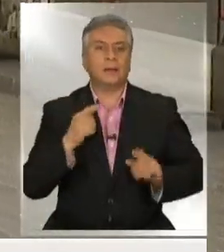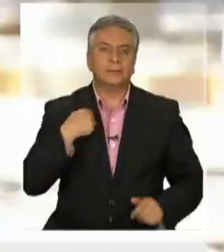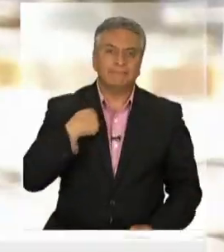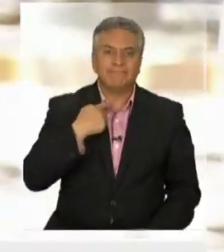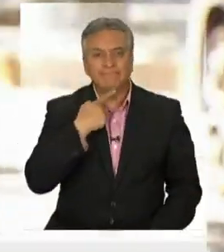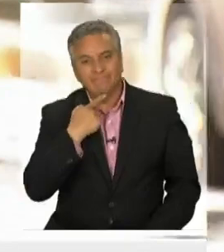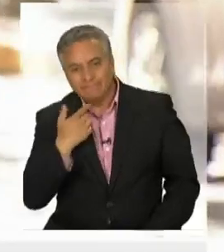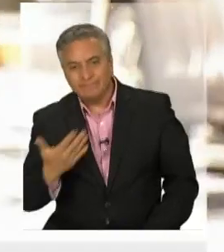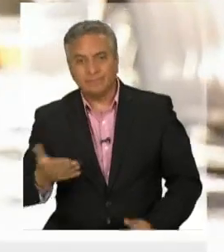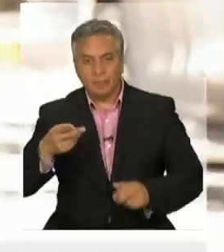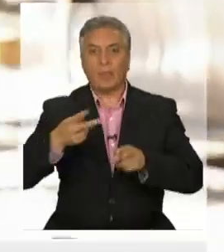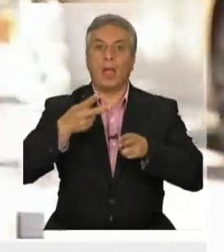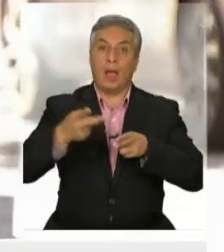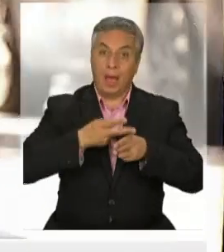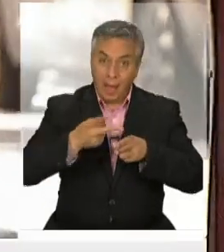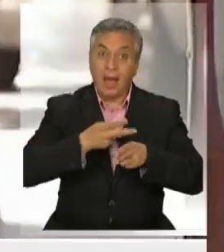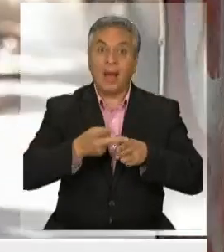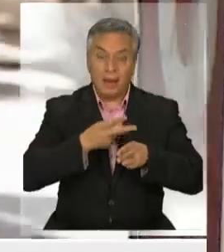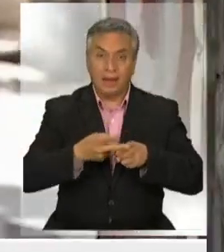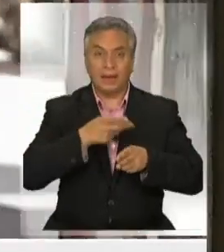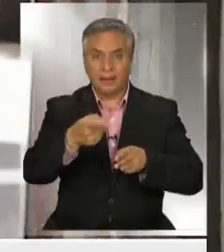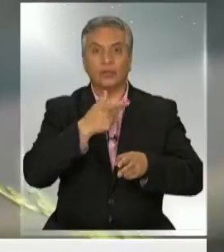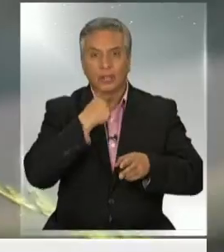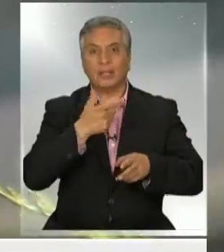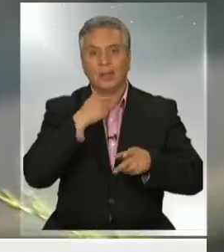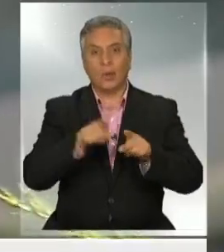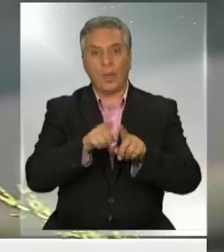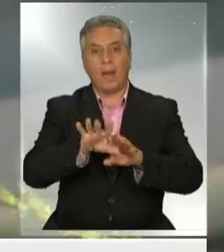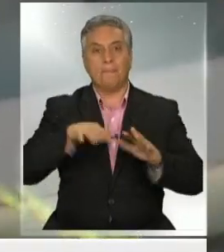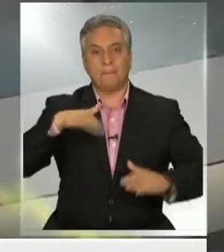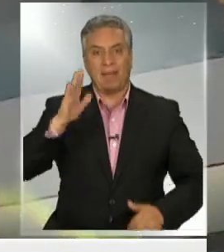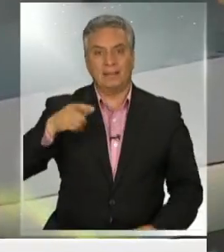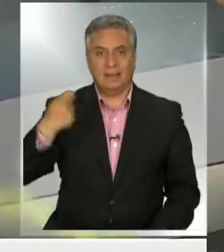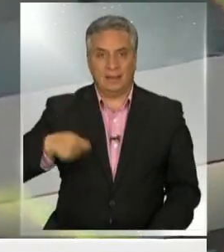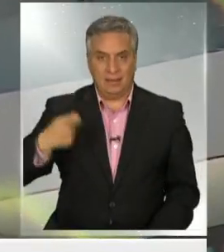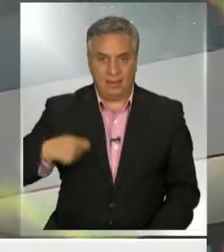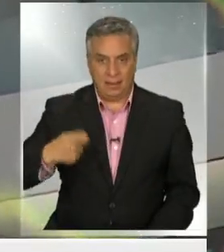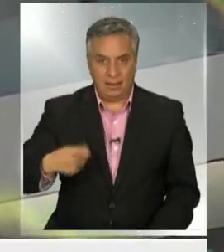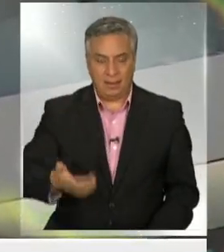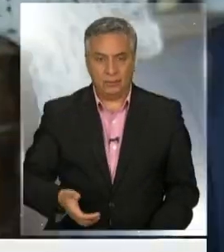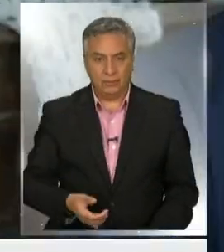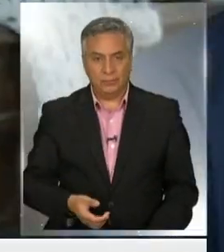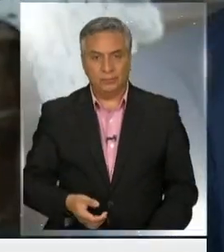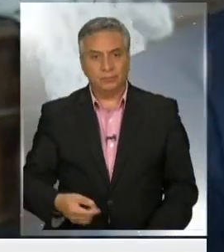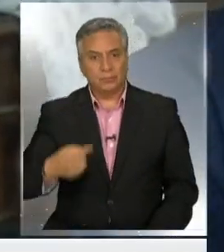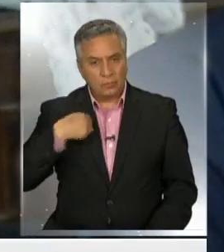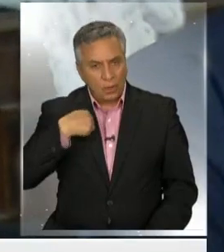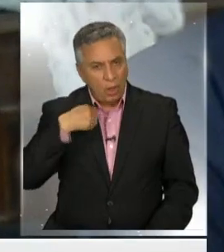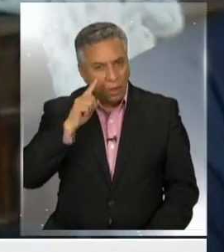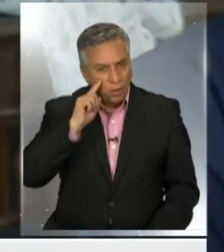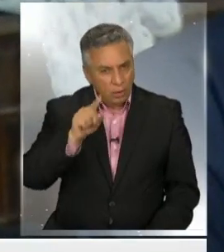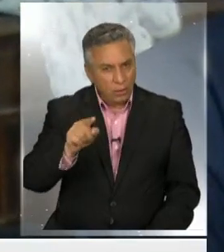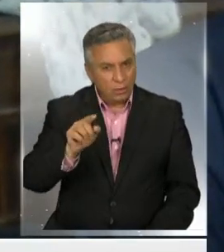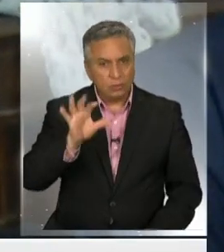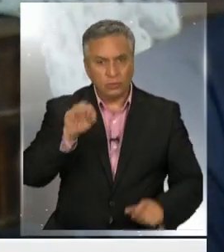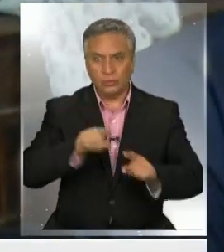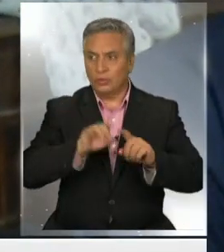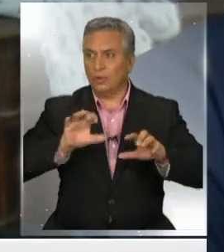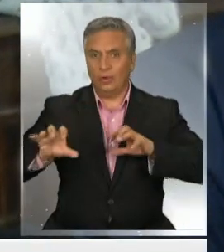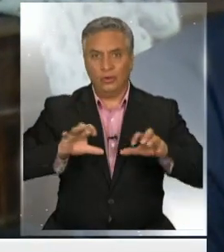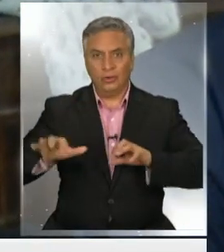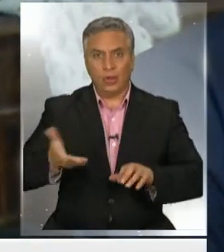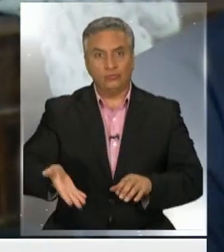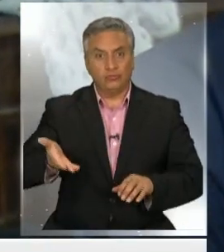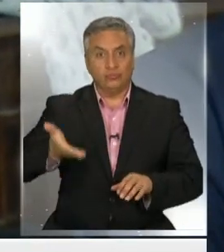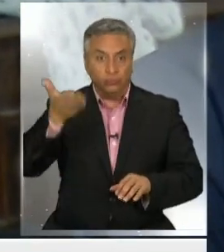el arrendar es una opción cada vez más costosa. Empecé a darme cuenta de que con las cosas subiendo, que el costo de